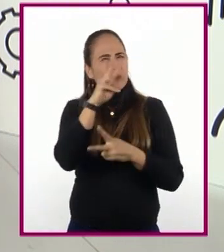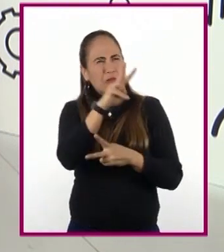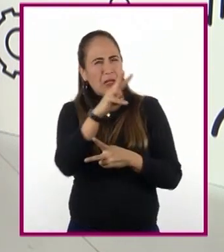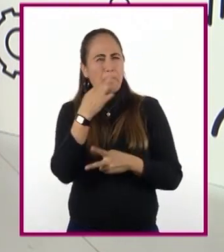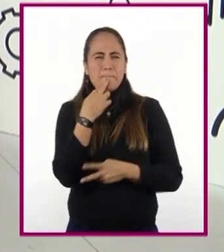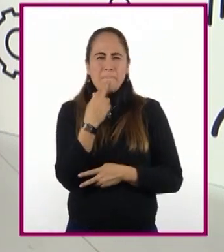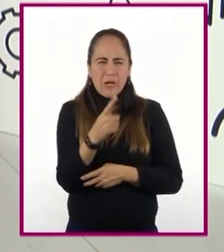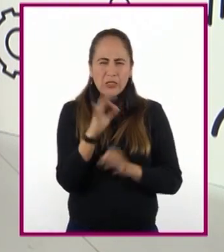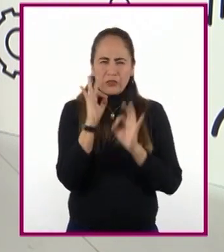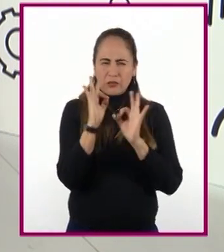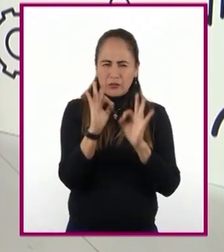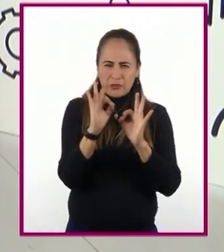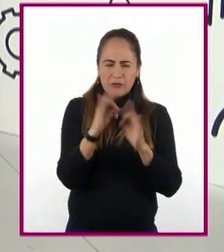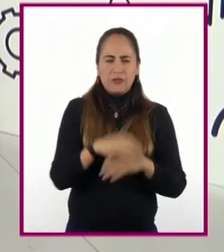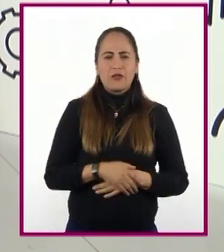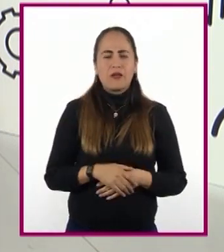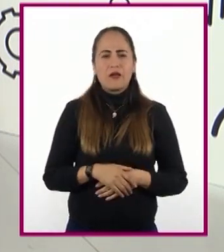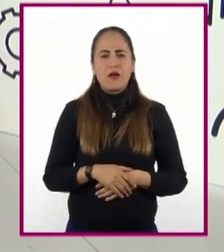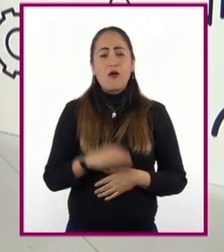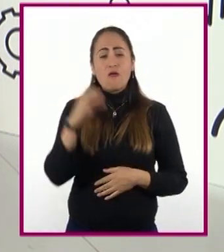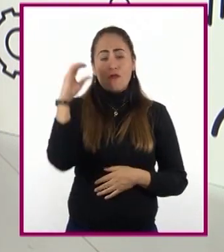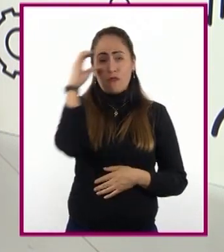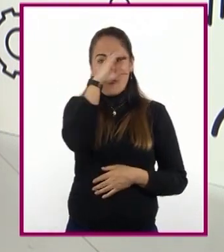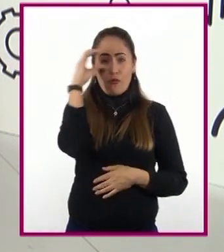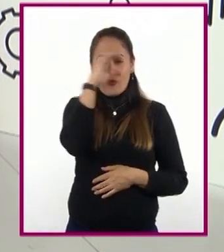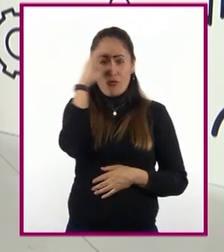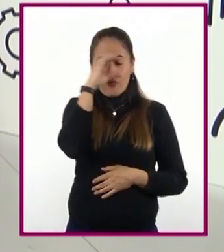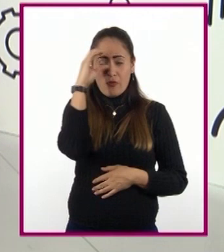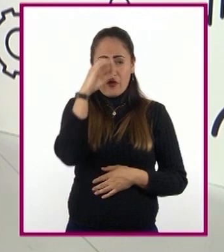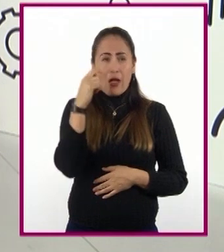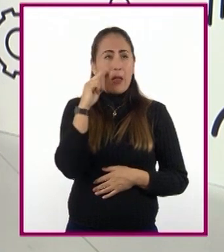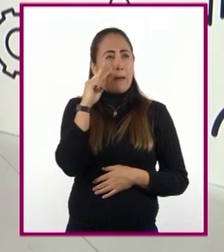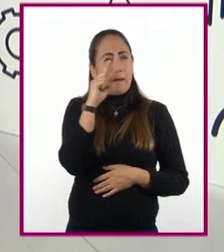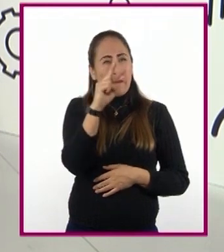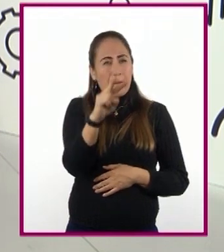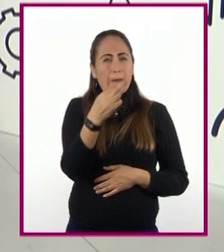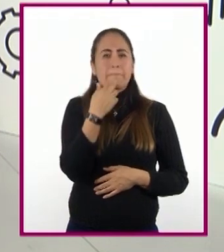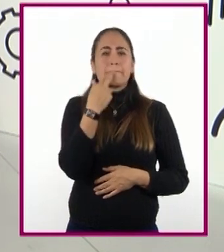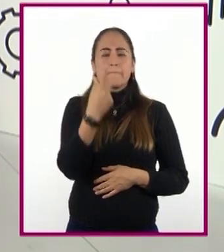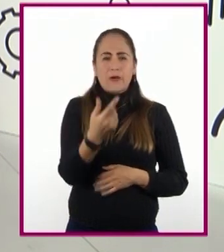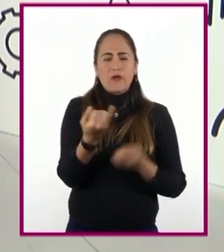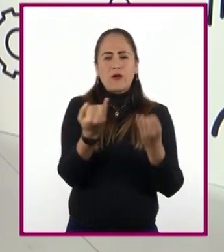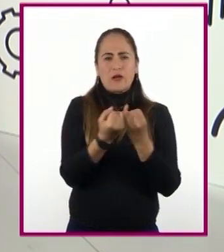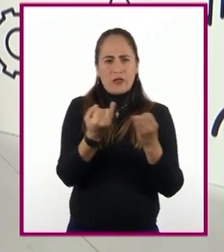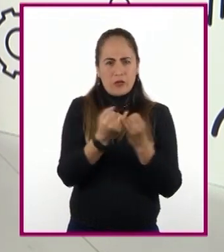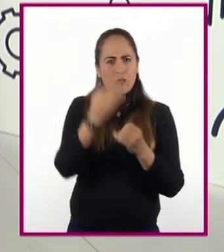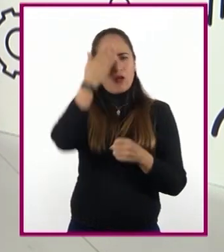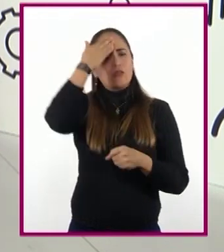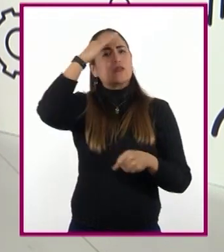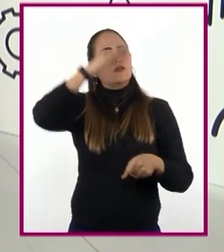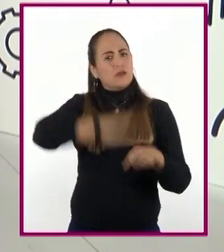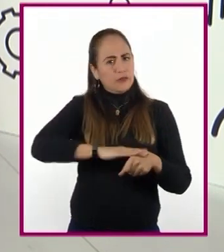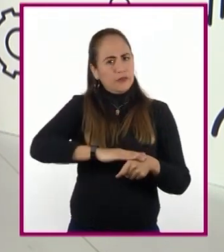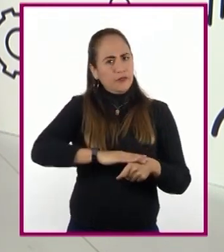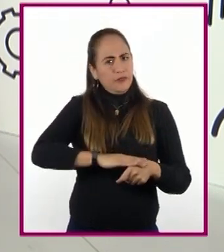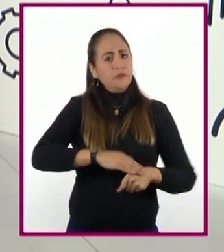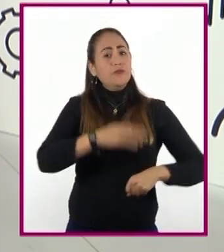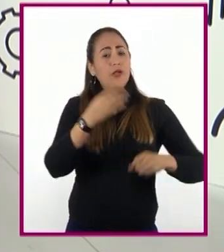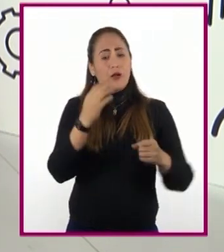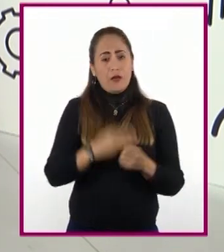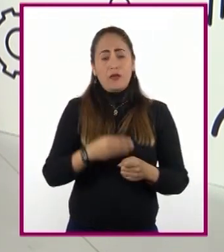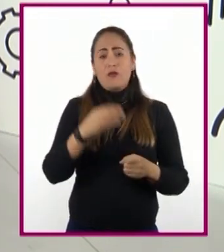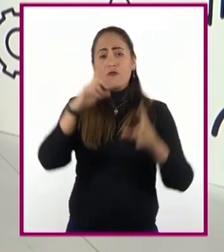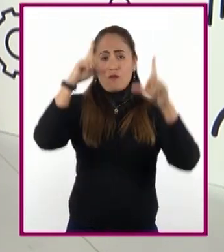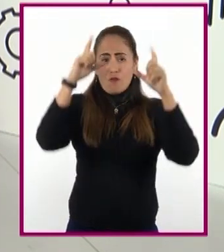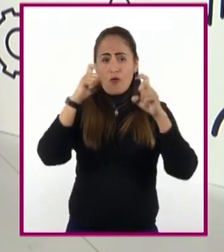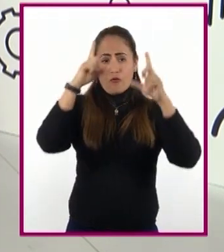recuerdan? Con la fotografía se ve potenciada la visión y también la memoria, pues al mantener almacenadas las